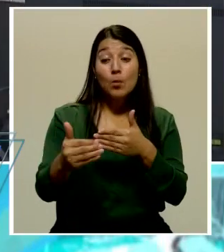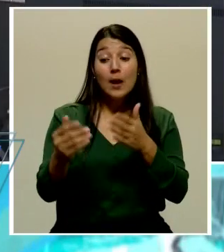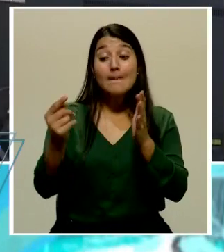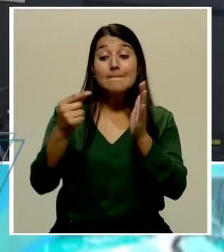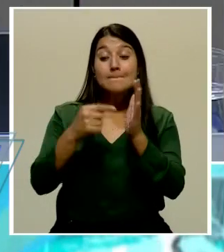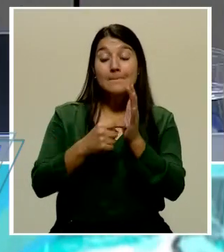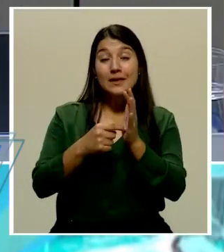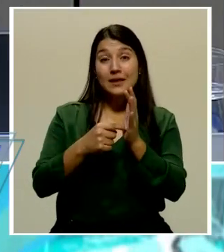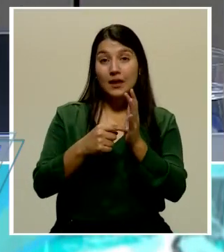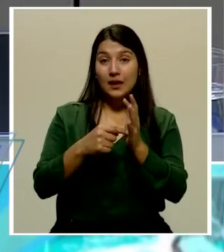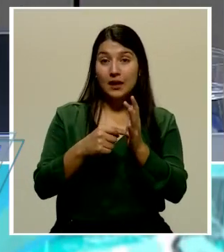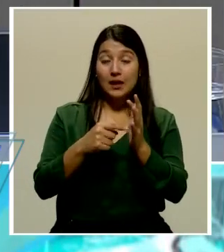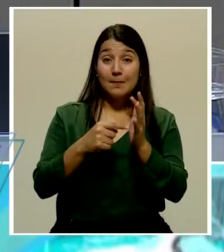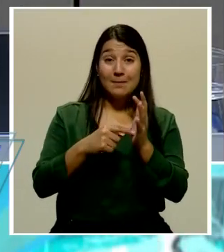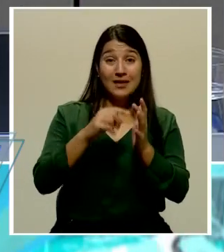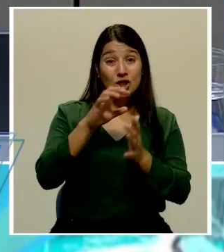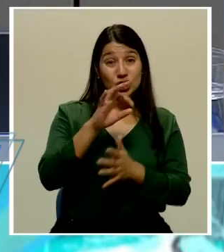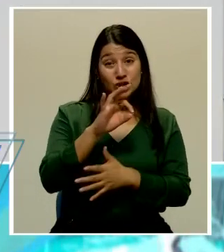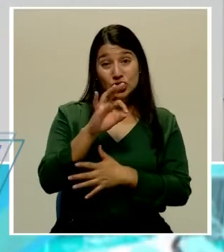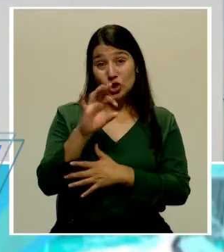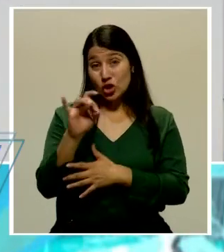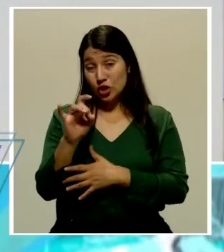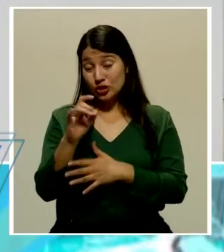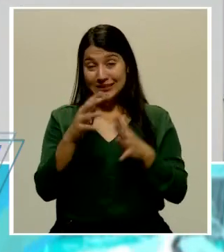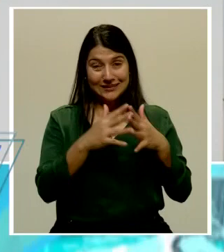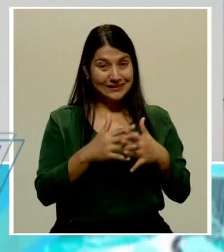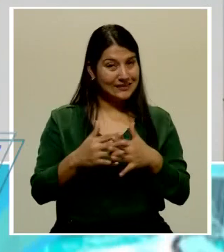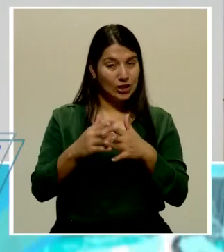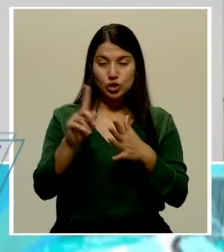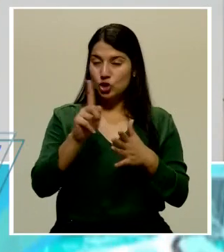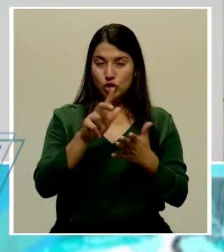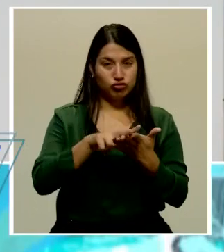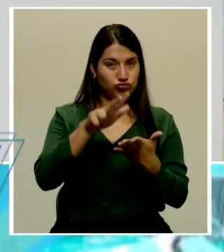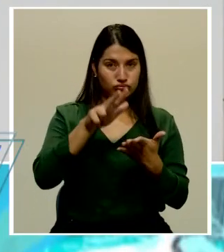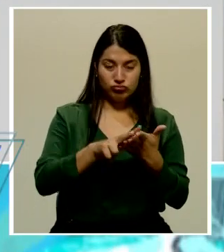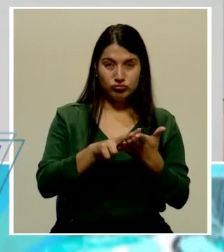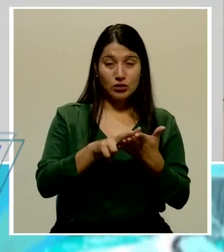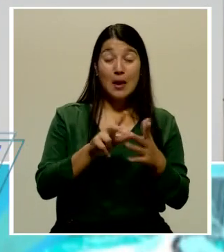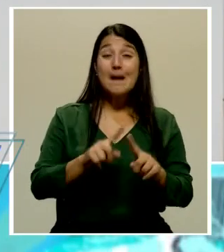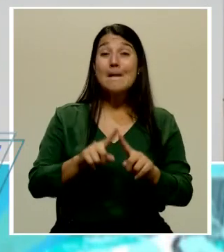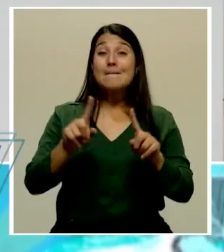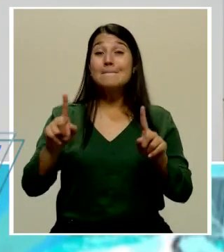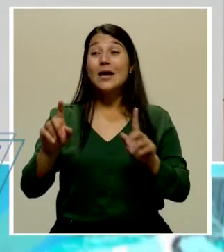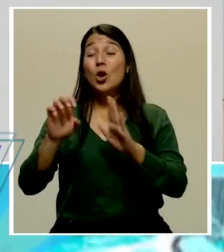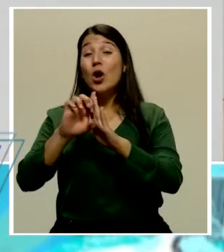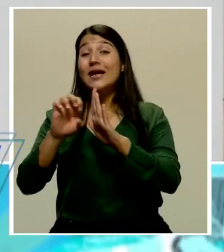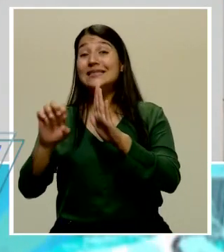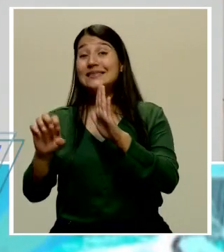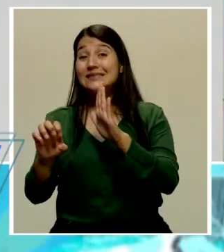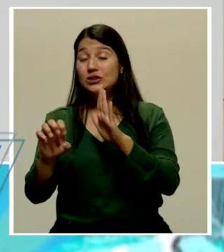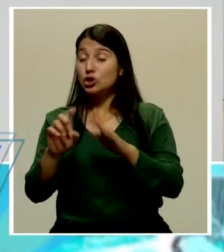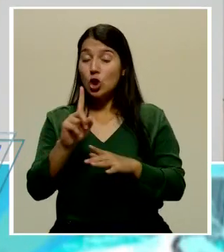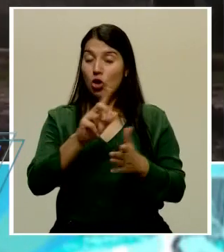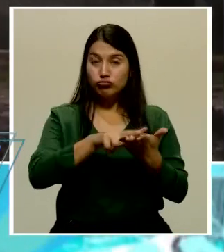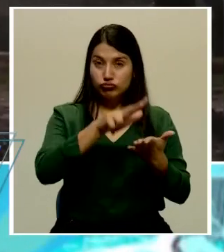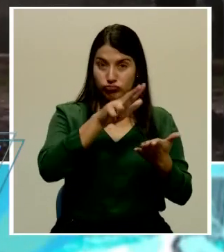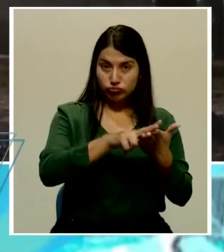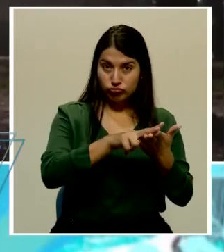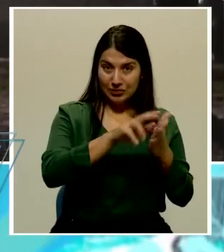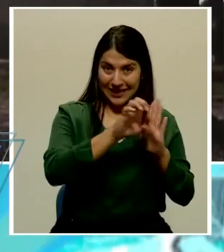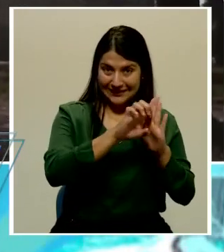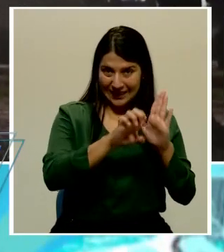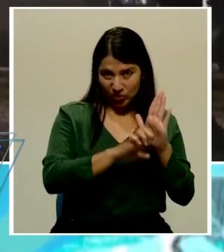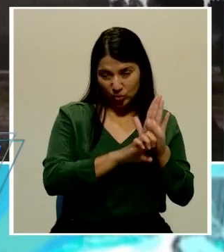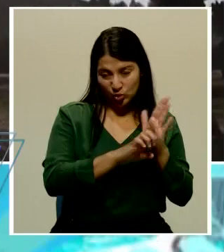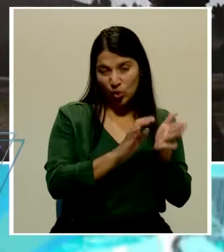1998 no firman algunos y no ratifican otros el estatuto. Eso no significa que las reglas